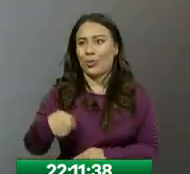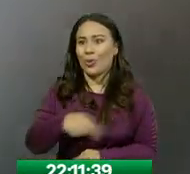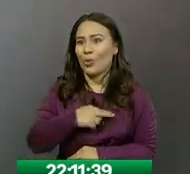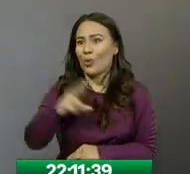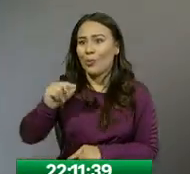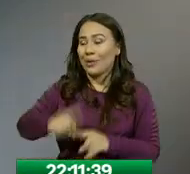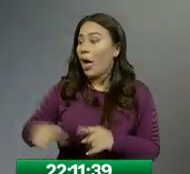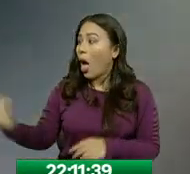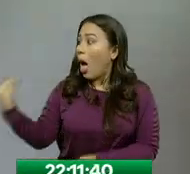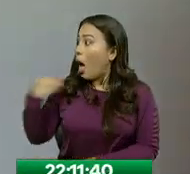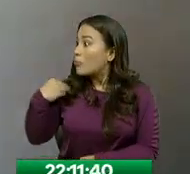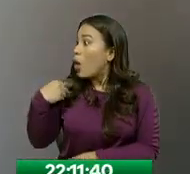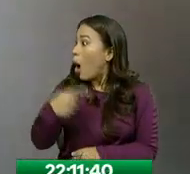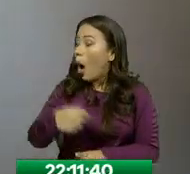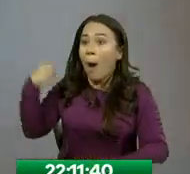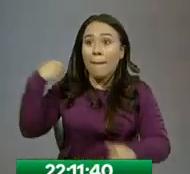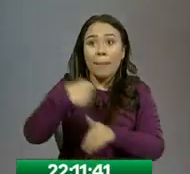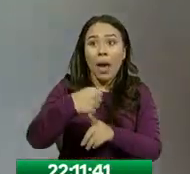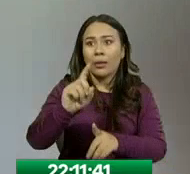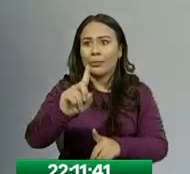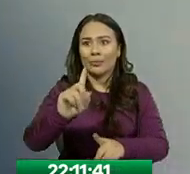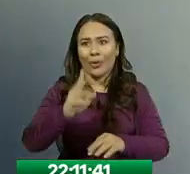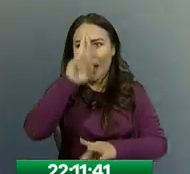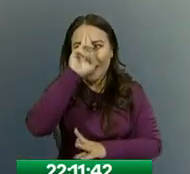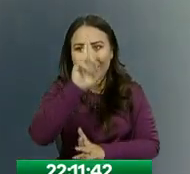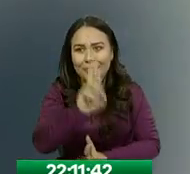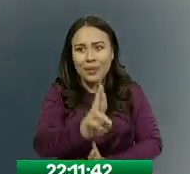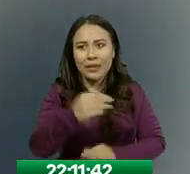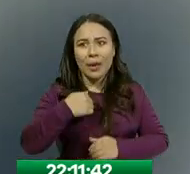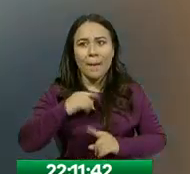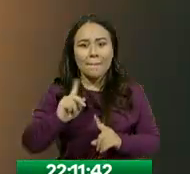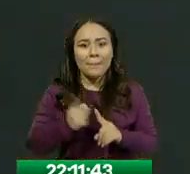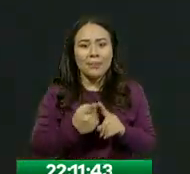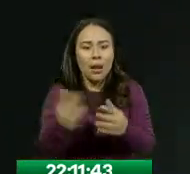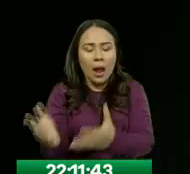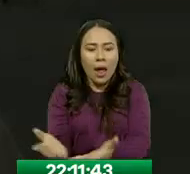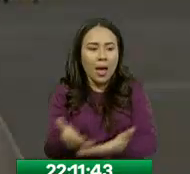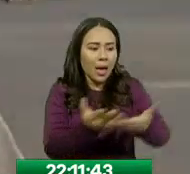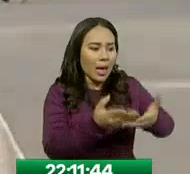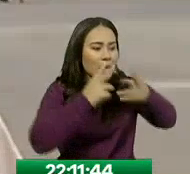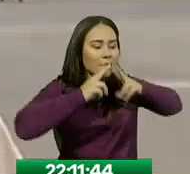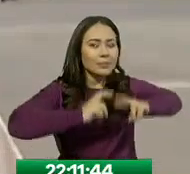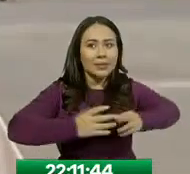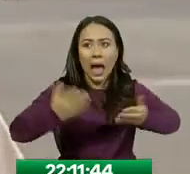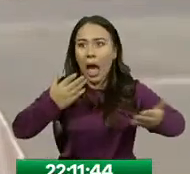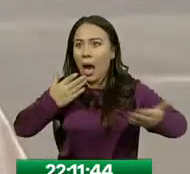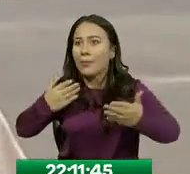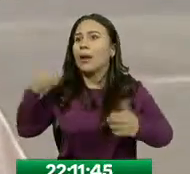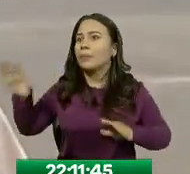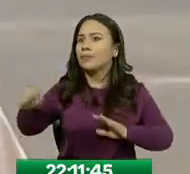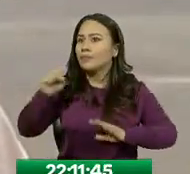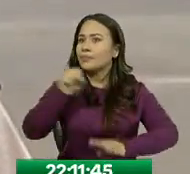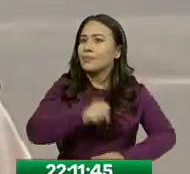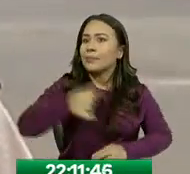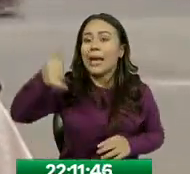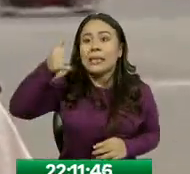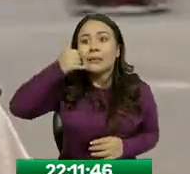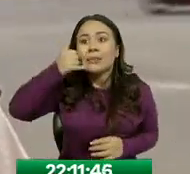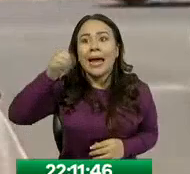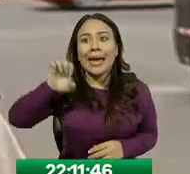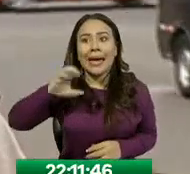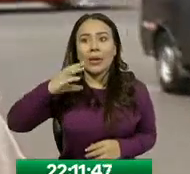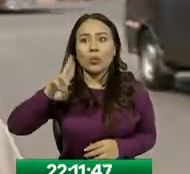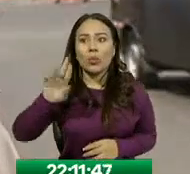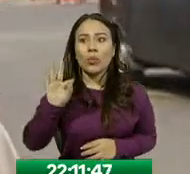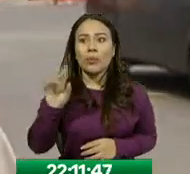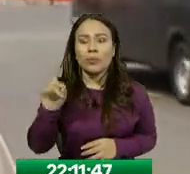ninguna persona, sea esta delincuente o no, no se puede agredir. Lo que se tiene que hacer es llamar inmediatamente al ECU-911 y que asistan